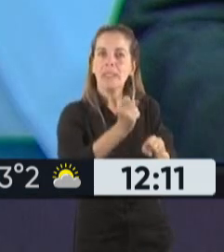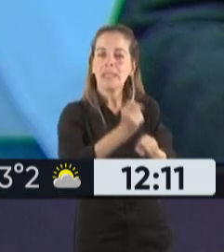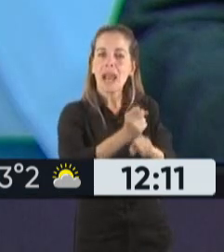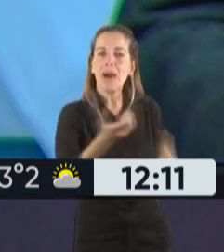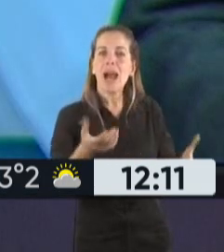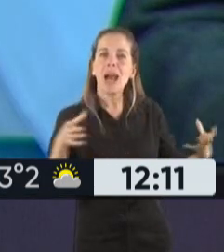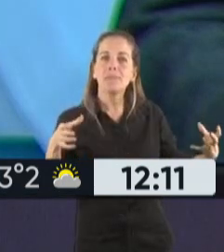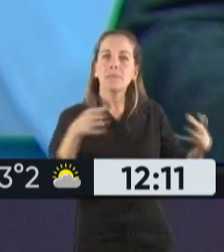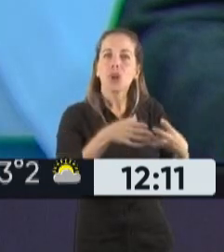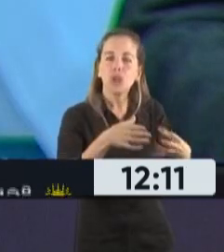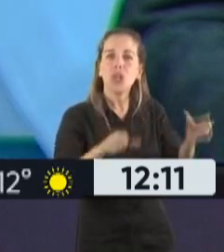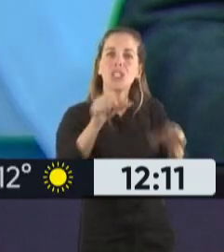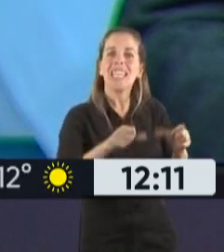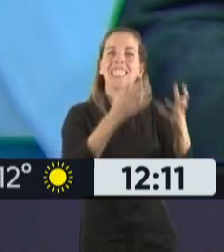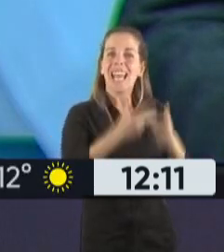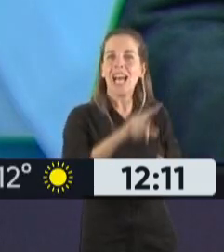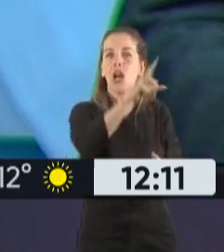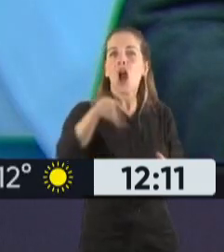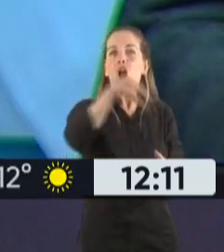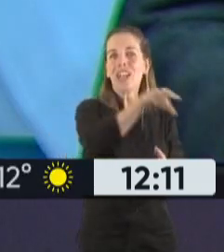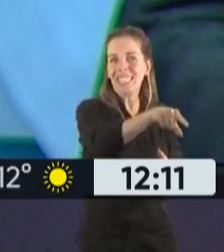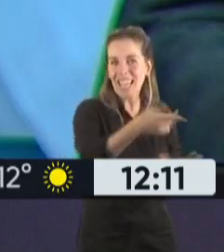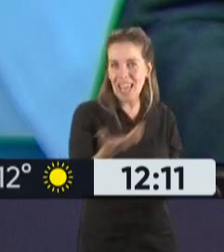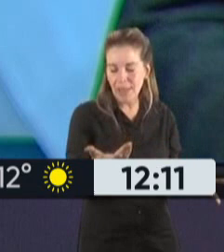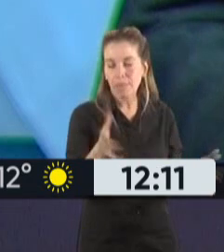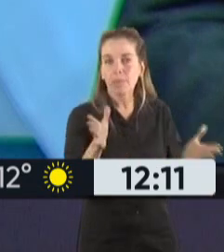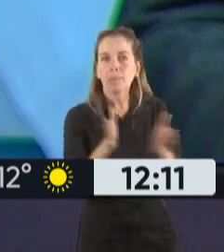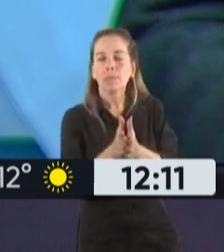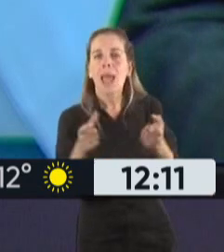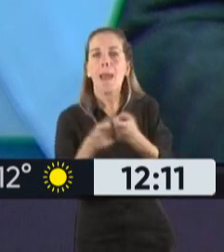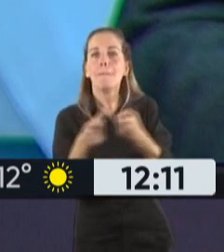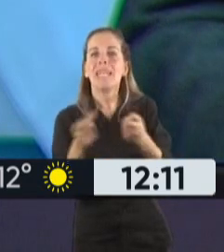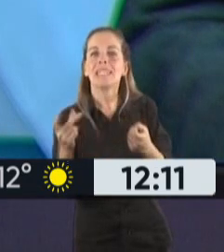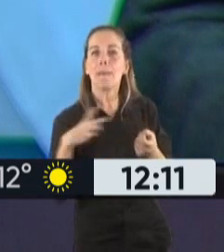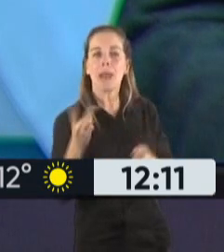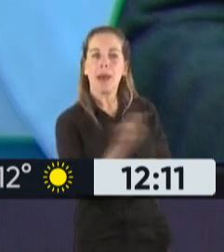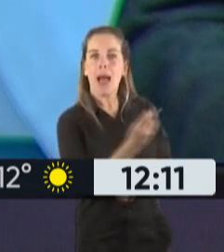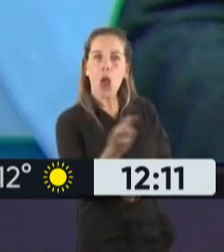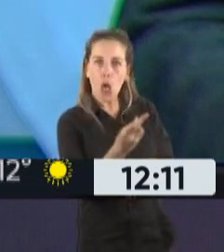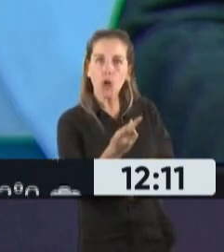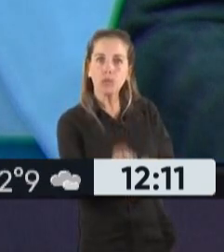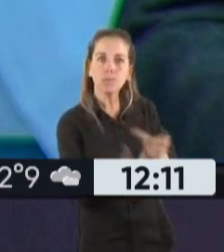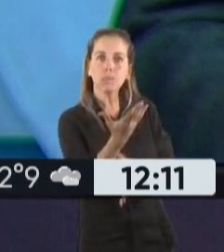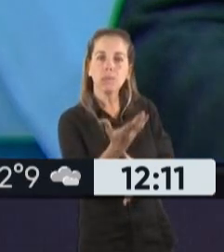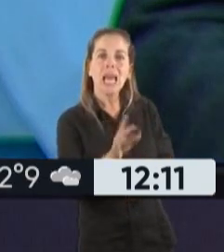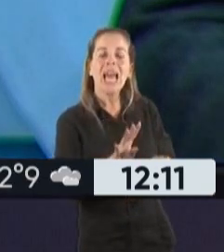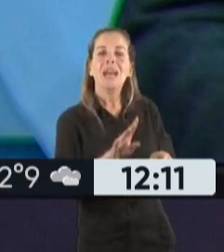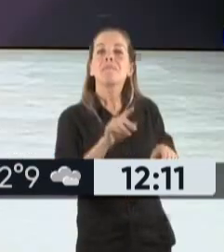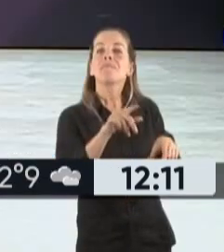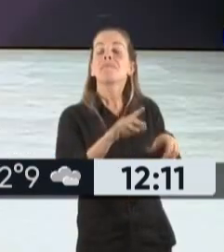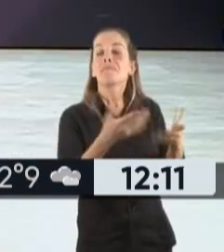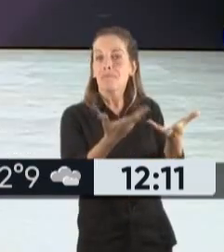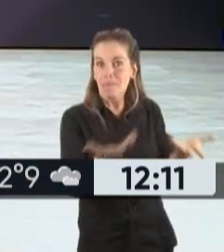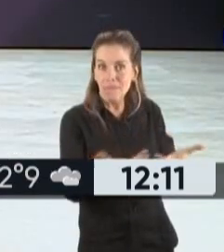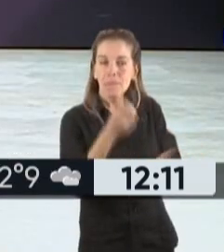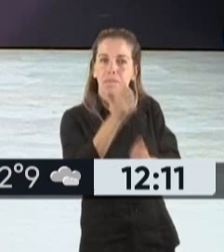el Consejo de Ciencia y Técnica, el CONICET, junto con una empresa privada, y han desarrollado trigo transgénico. Apruébenlo en los próximos 10